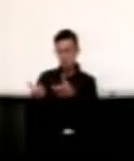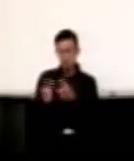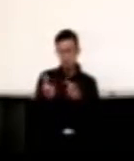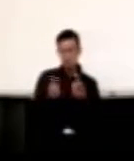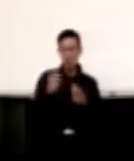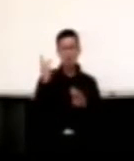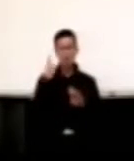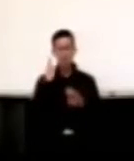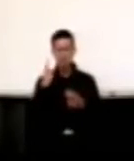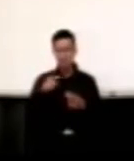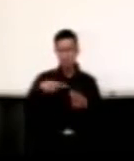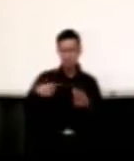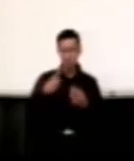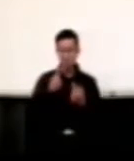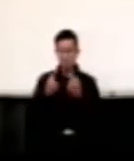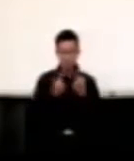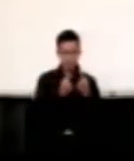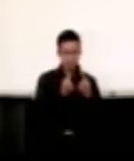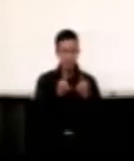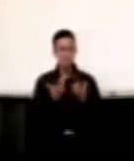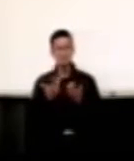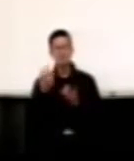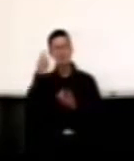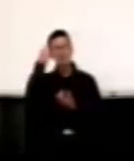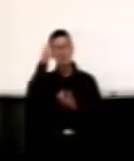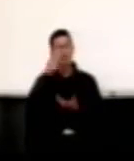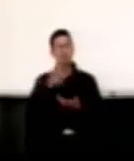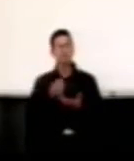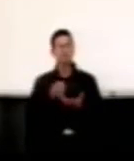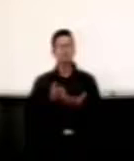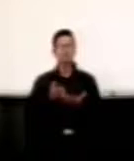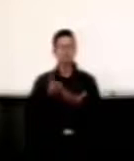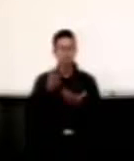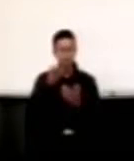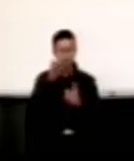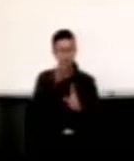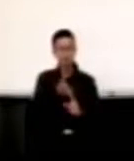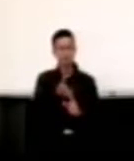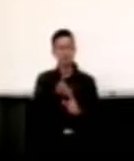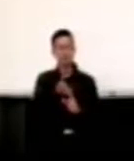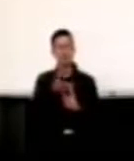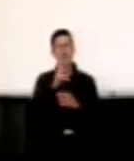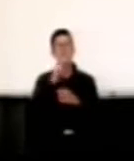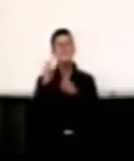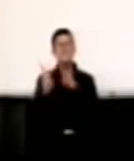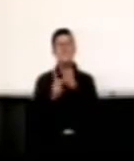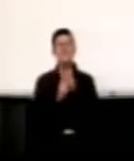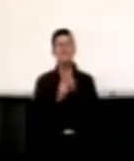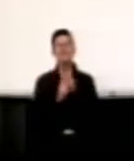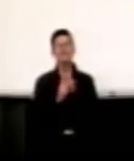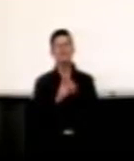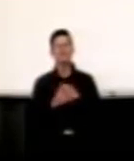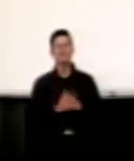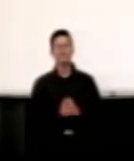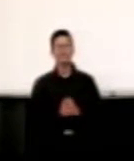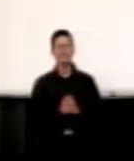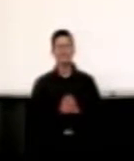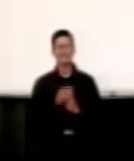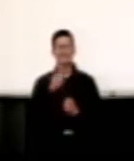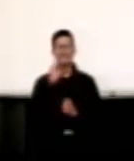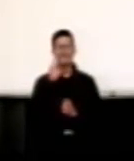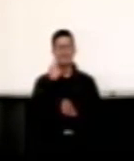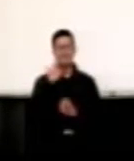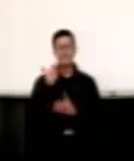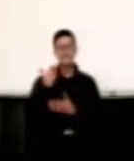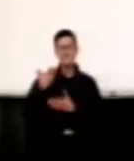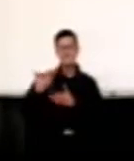estamos entrando a una nueva etapa del sistema de partidos, en donde venimos de una primera, de un partido